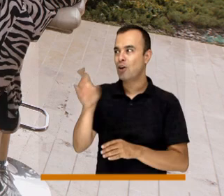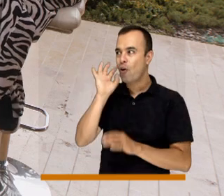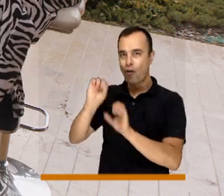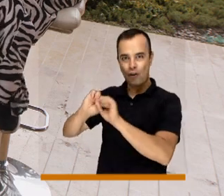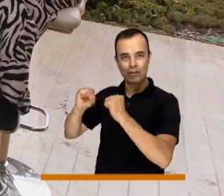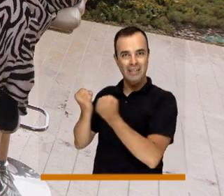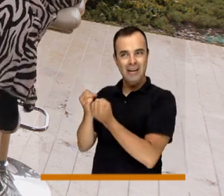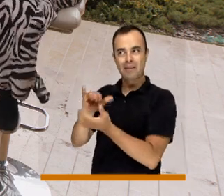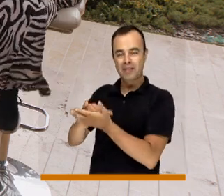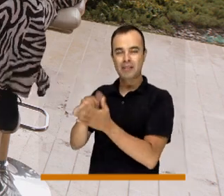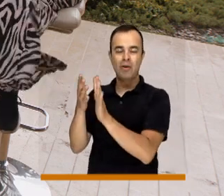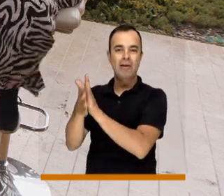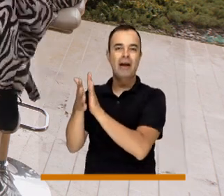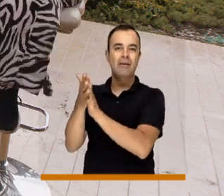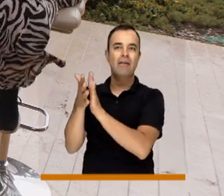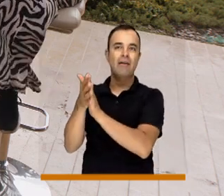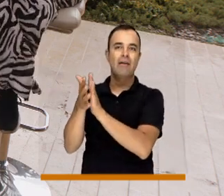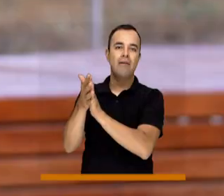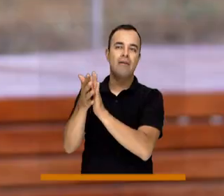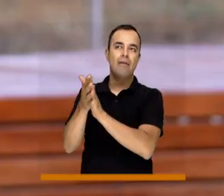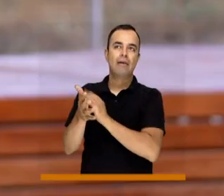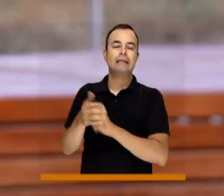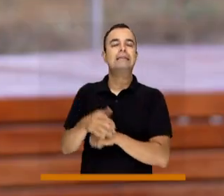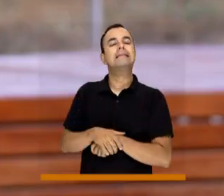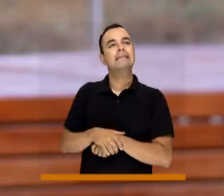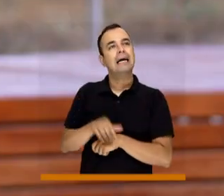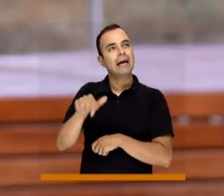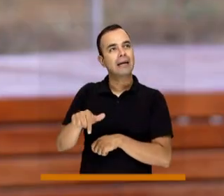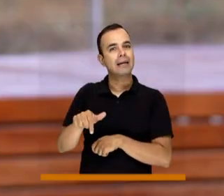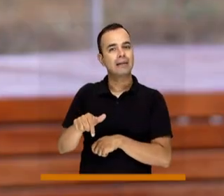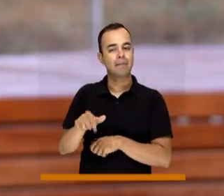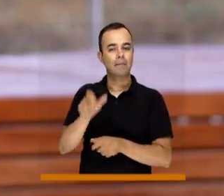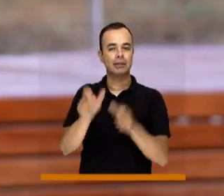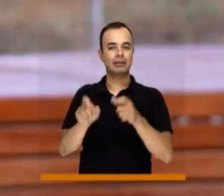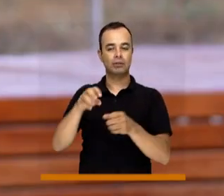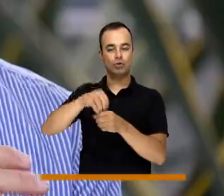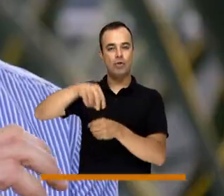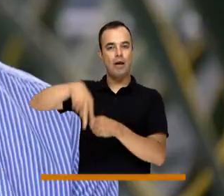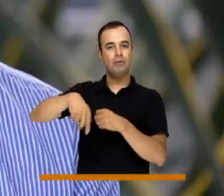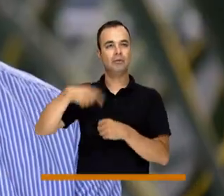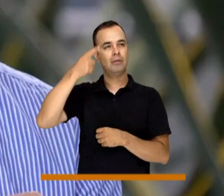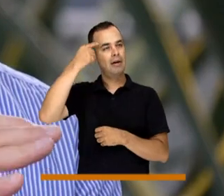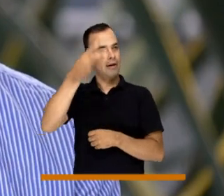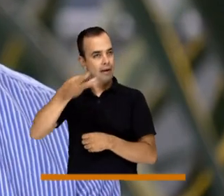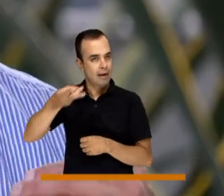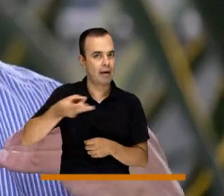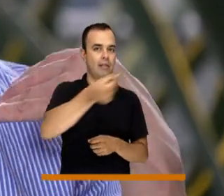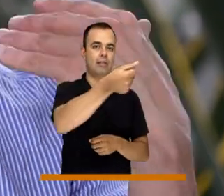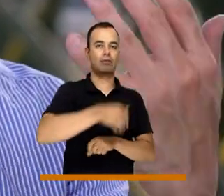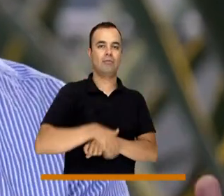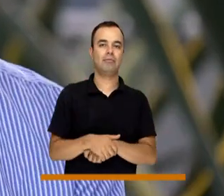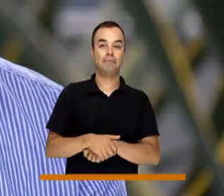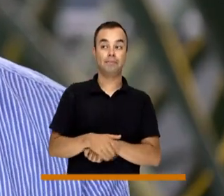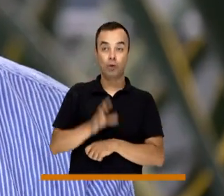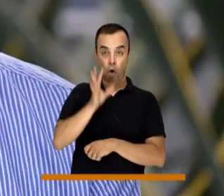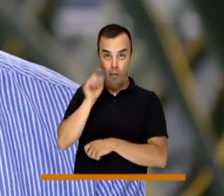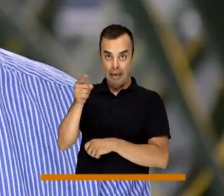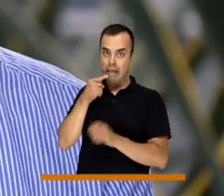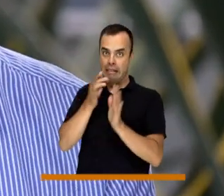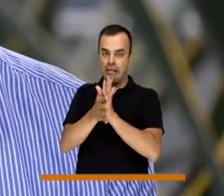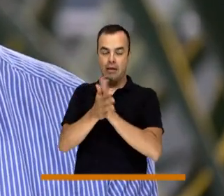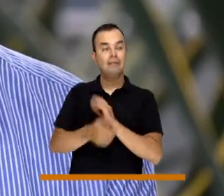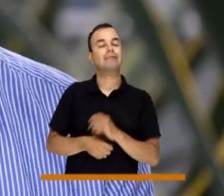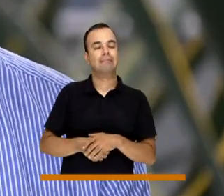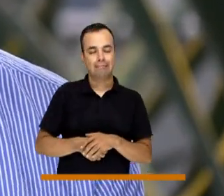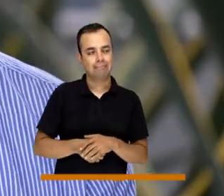concejal Alfredo en otro momento, la ambición de crear ciudadanos críticos. Yo creo que la lectura siempre, siempre,